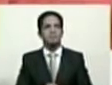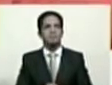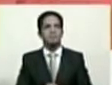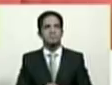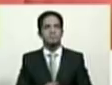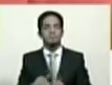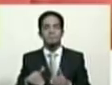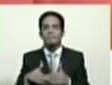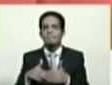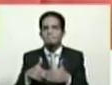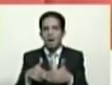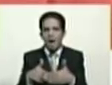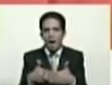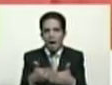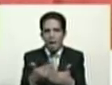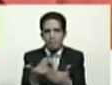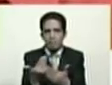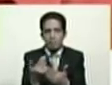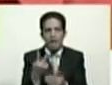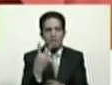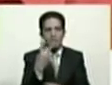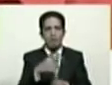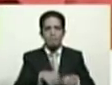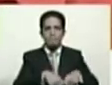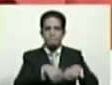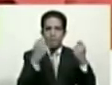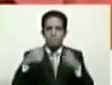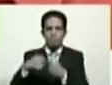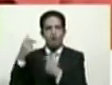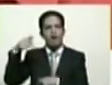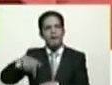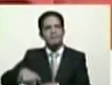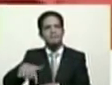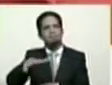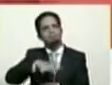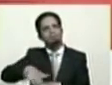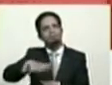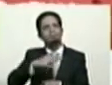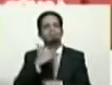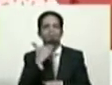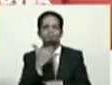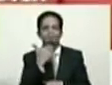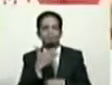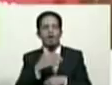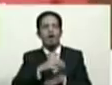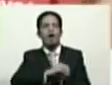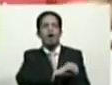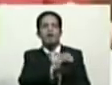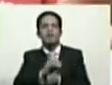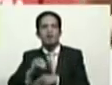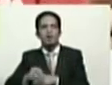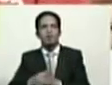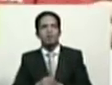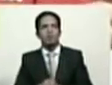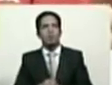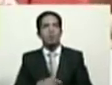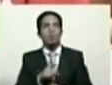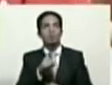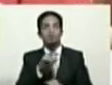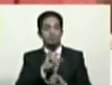ocurrieron dos eventos terroristas acá en la faja petrolífera del orinoco uno como el que ya